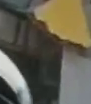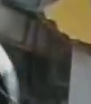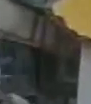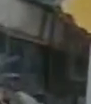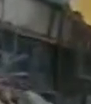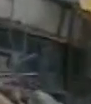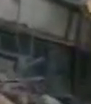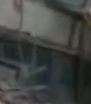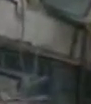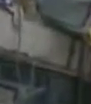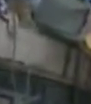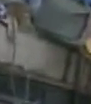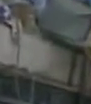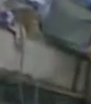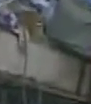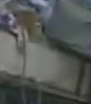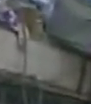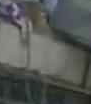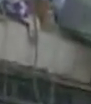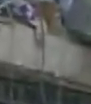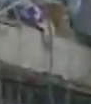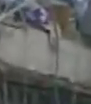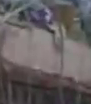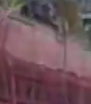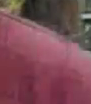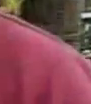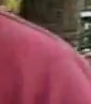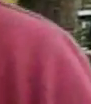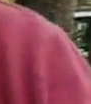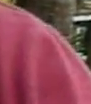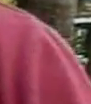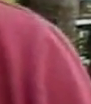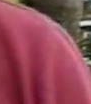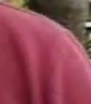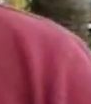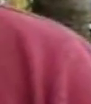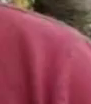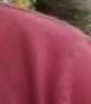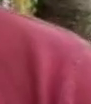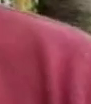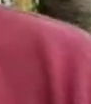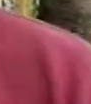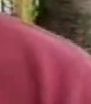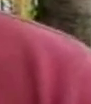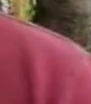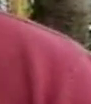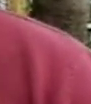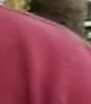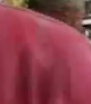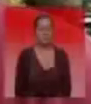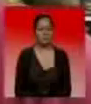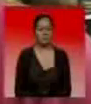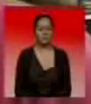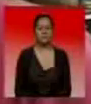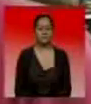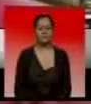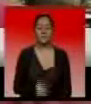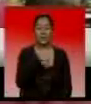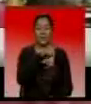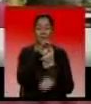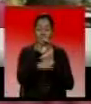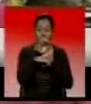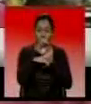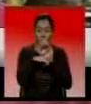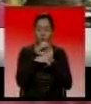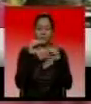que perdieron a sus allegados. El tema se llama Ecuador hoy más que nunca y trata de esperanza. Habla de que,